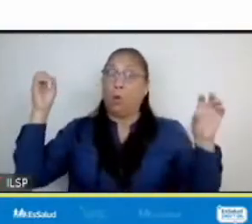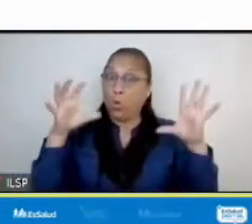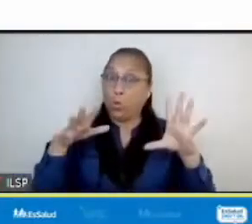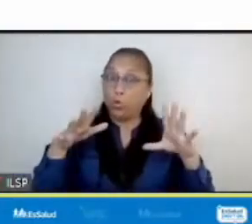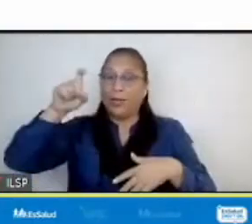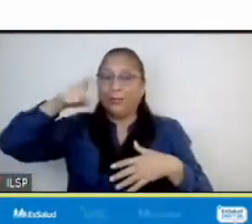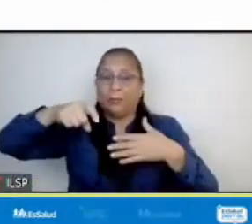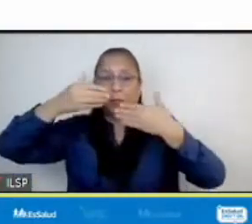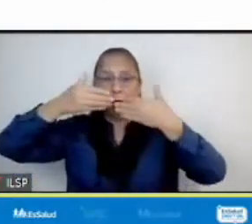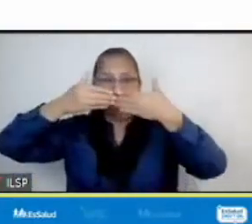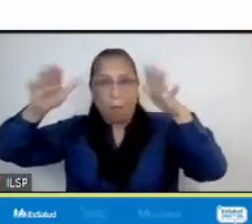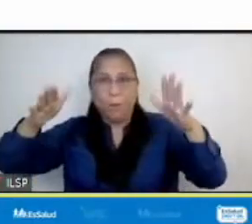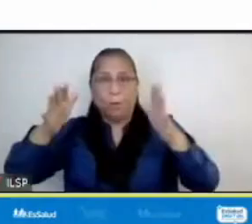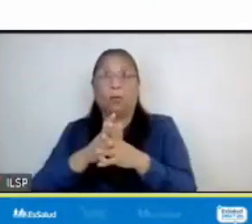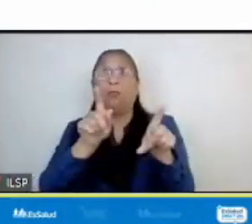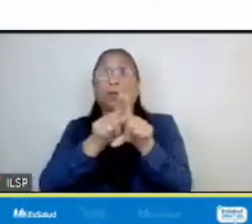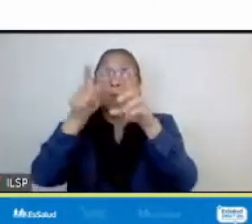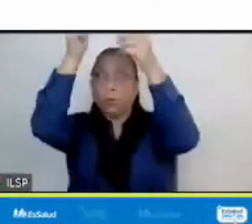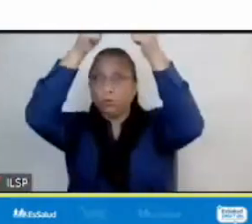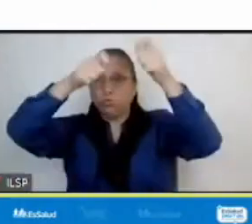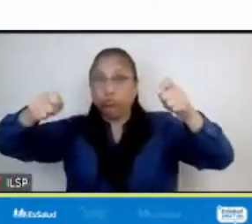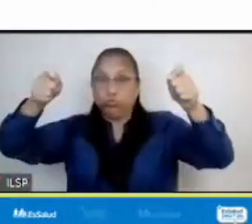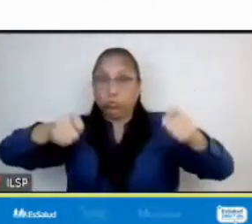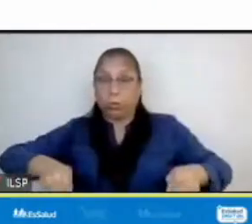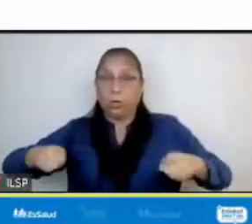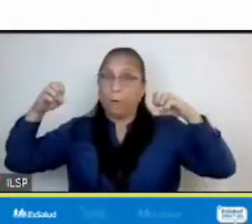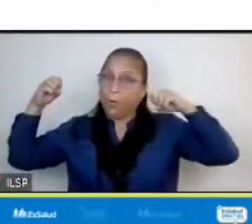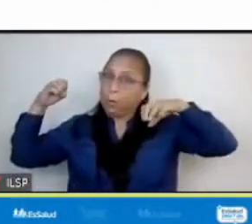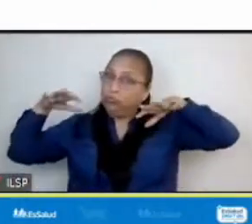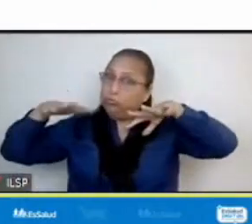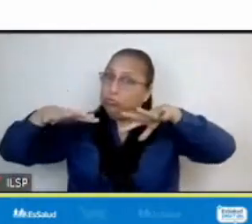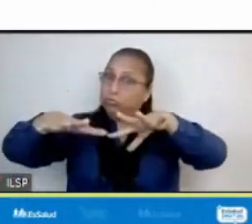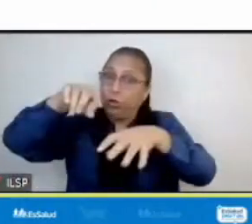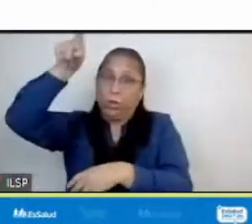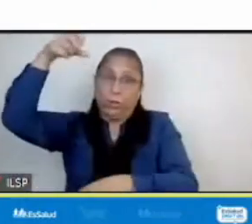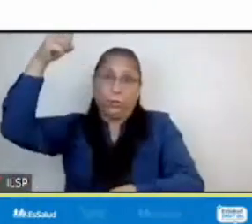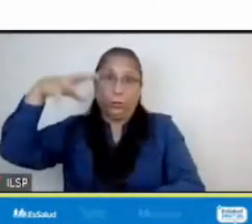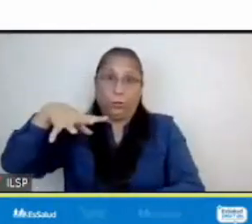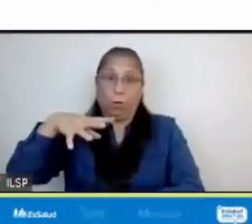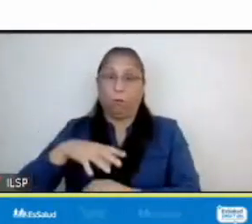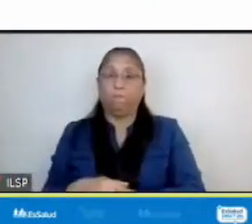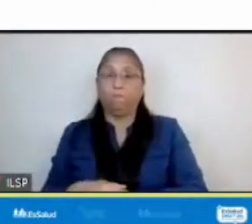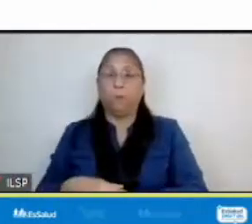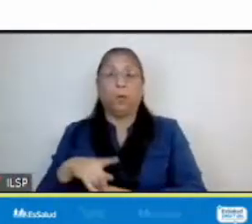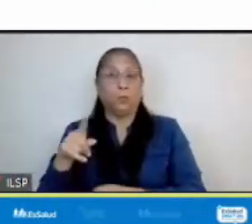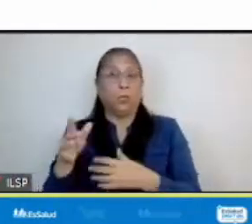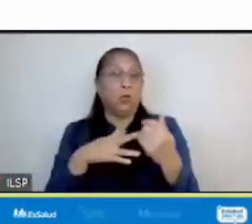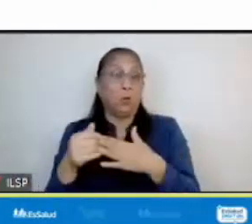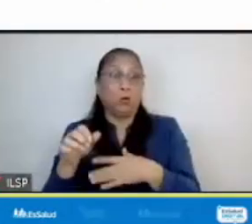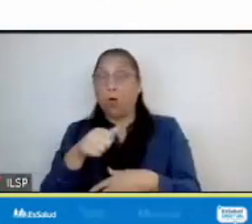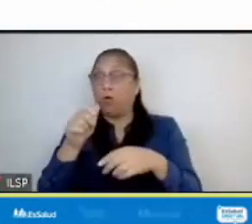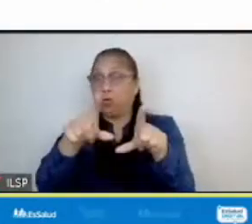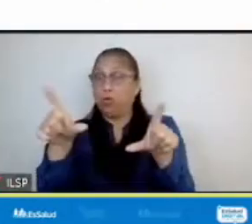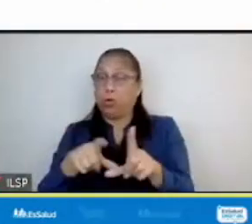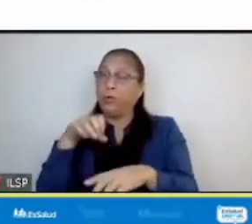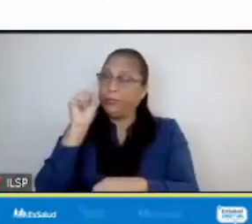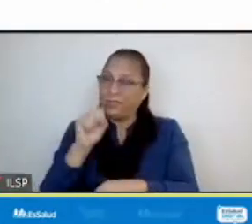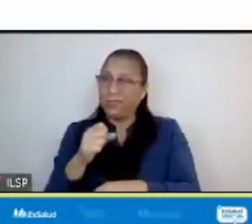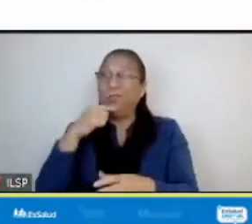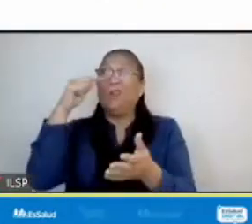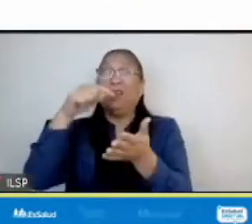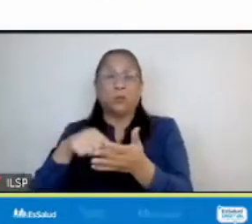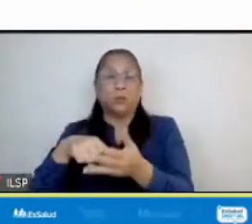abiertas también y las cortinas abiertas para que entre luz solar. En otros lugares, así sea invierno, hay luz solar. Entonces, hay que hacer siempre que el